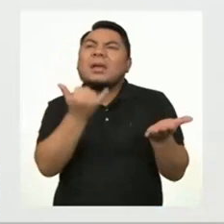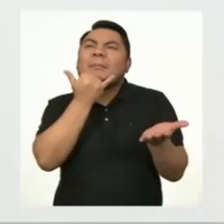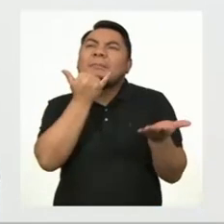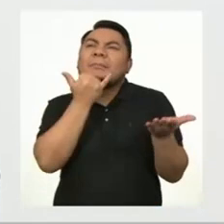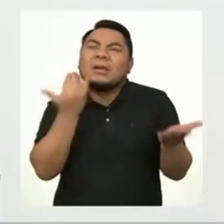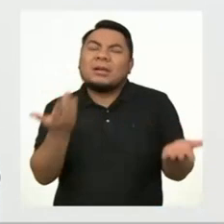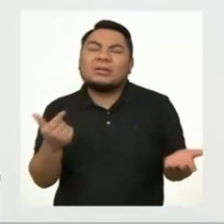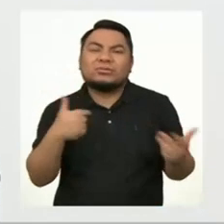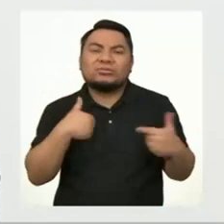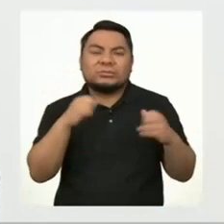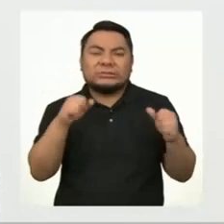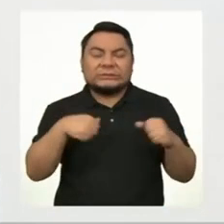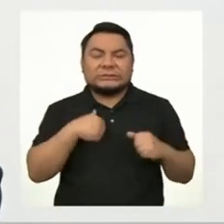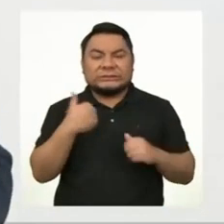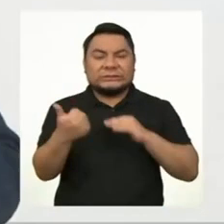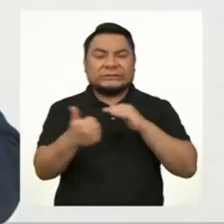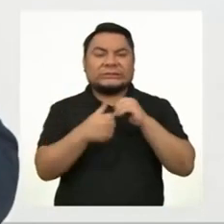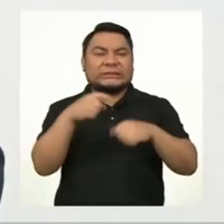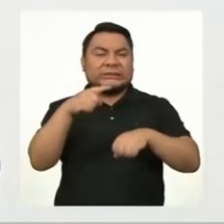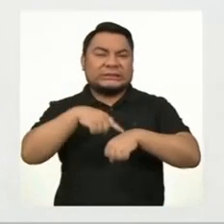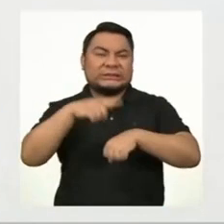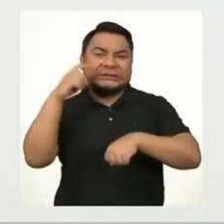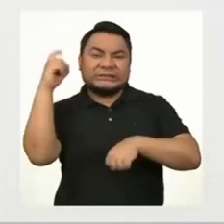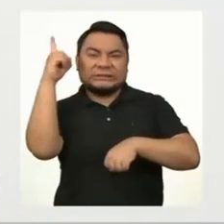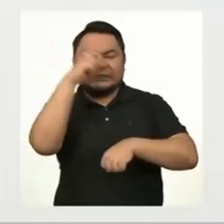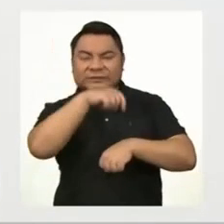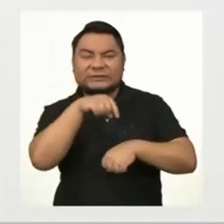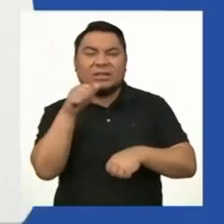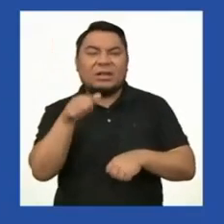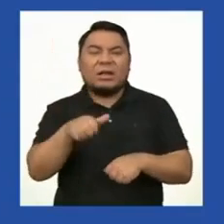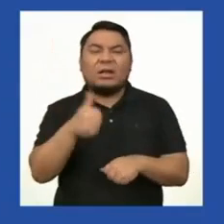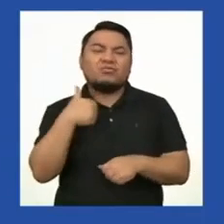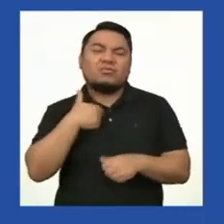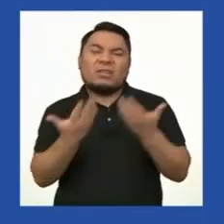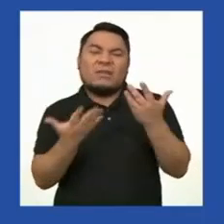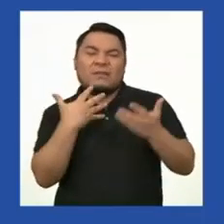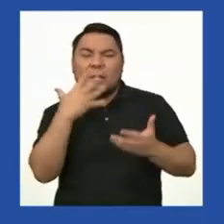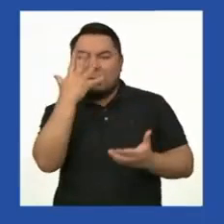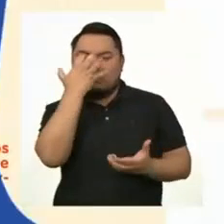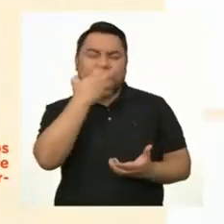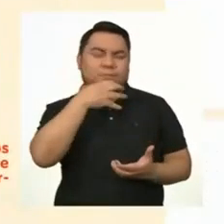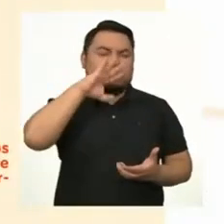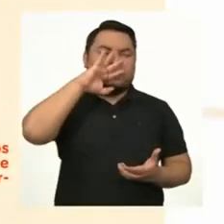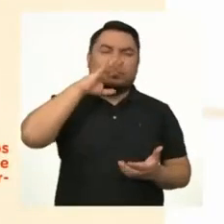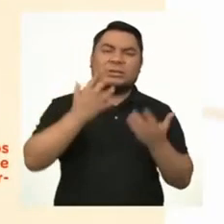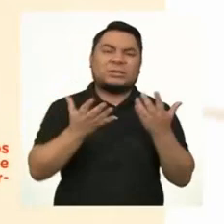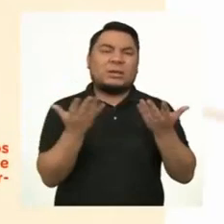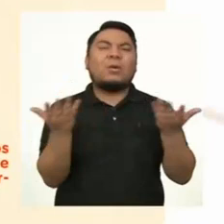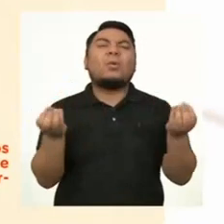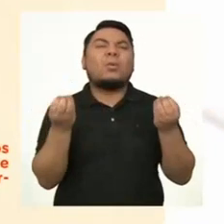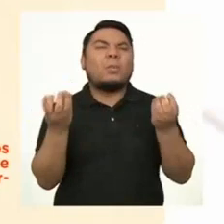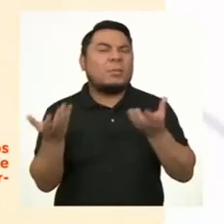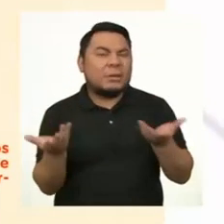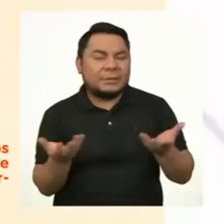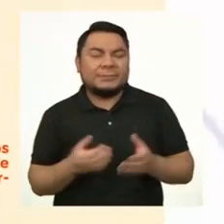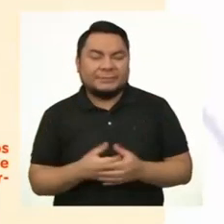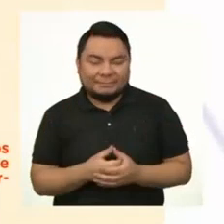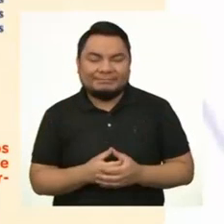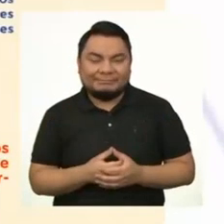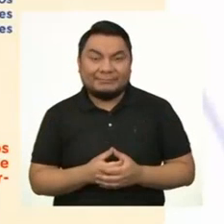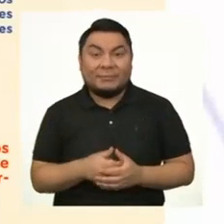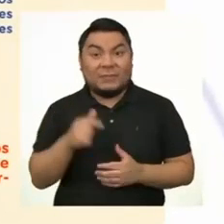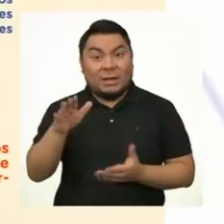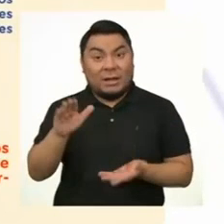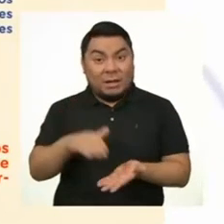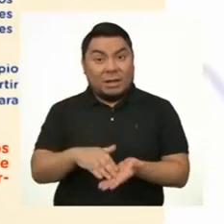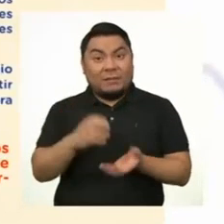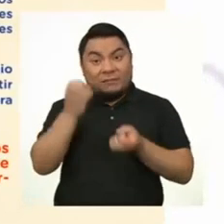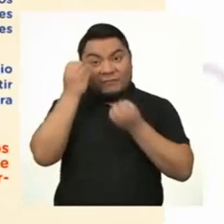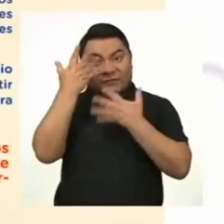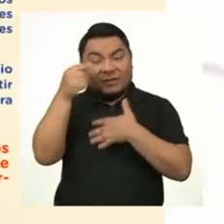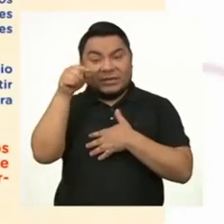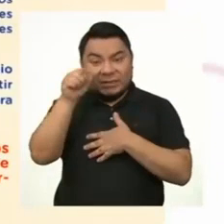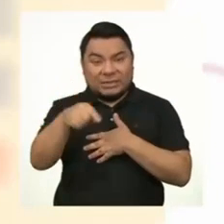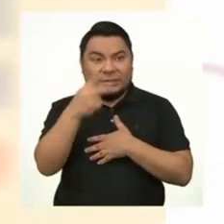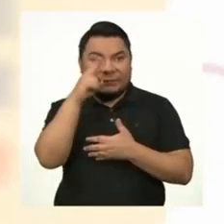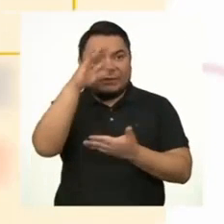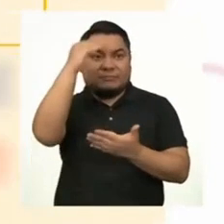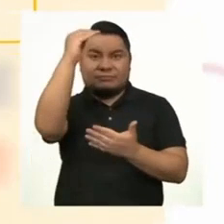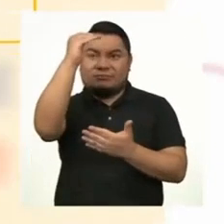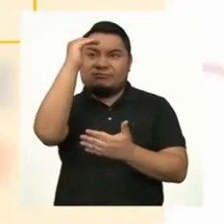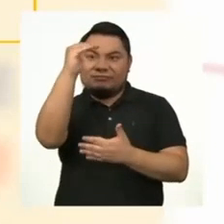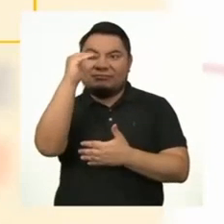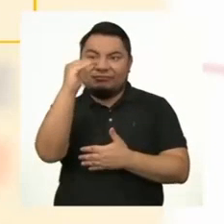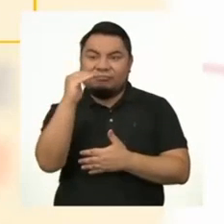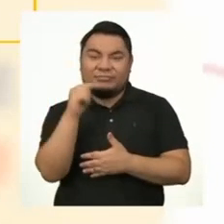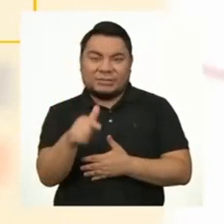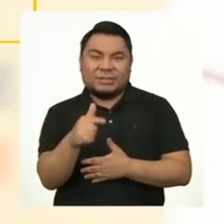si enfrentaba esta situación de esta otra manera? Aún hay más información en esas 4 viñetas que se ven ahí.